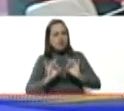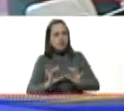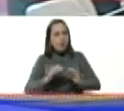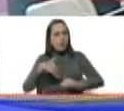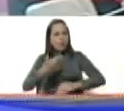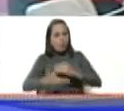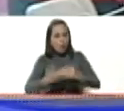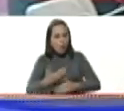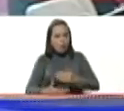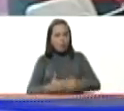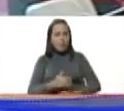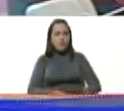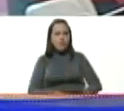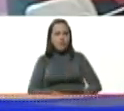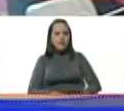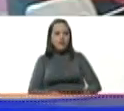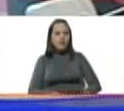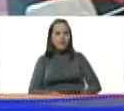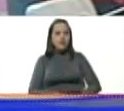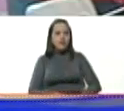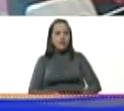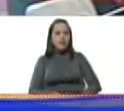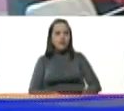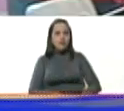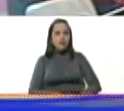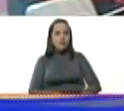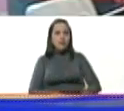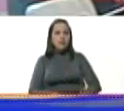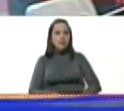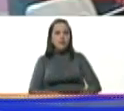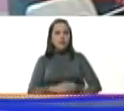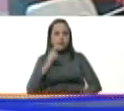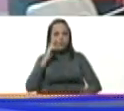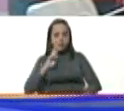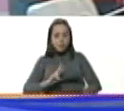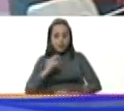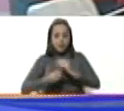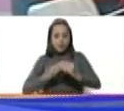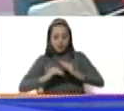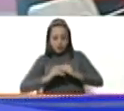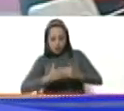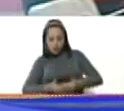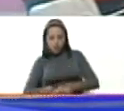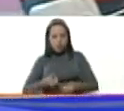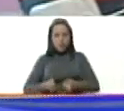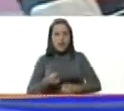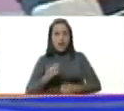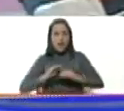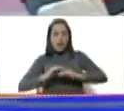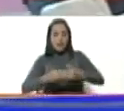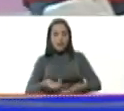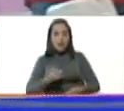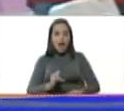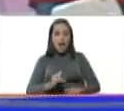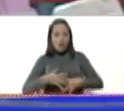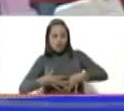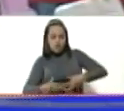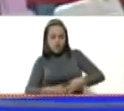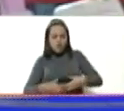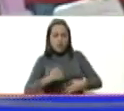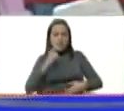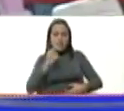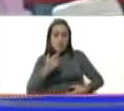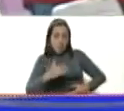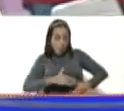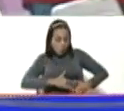contracción, o esa sensación de expansión. Y voy a ver cómo está mi barriga, mi abdomen. Si mi abdomen está blandito, y le decimos a ellas, tóquense aquí.